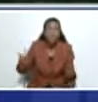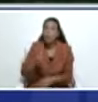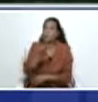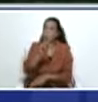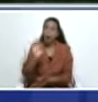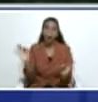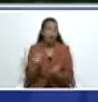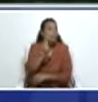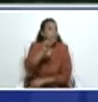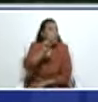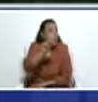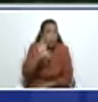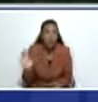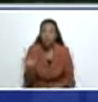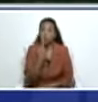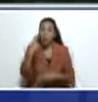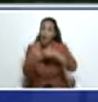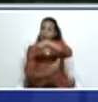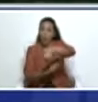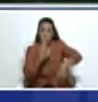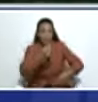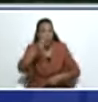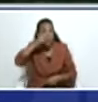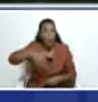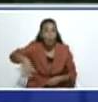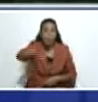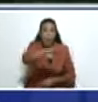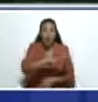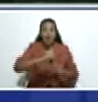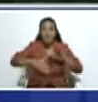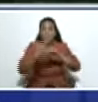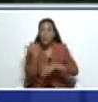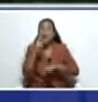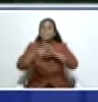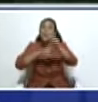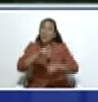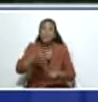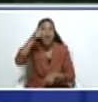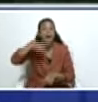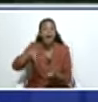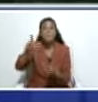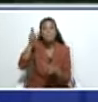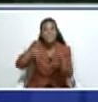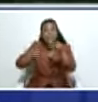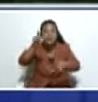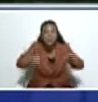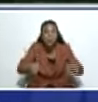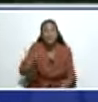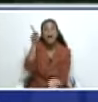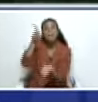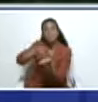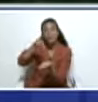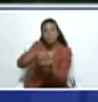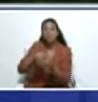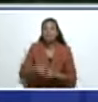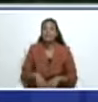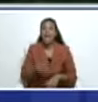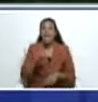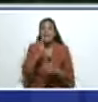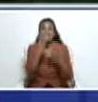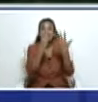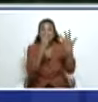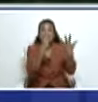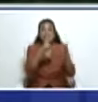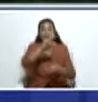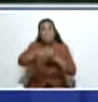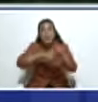Nunca. Solo la revolución trajo el método de consulta directa con el pueblo. 7 referéndums